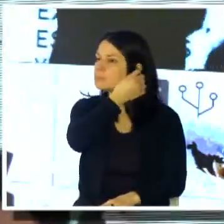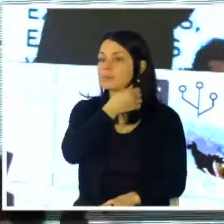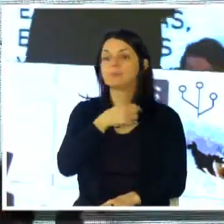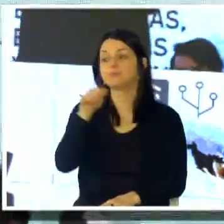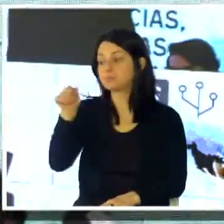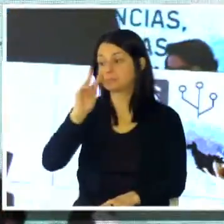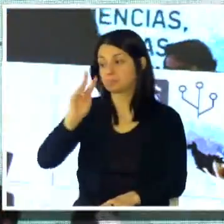Eso que ven ahí